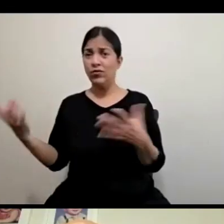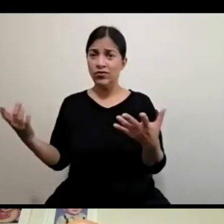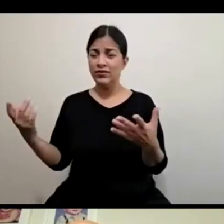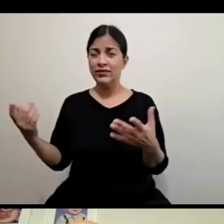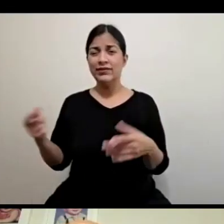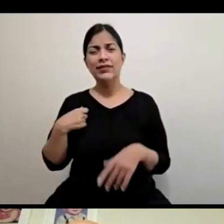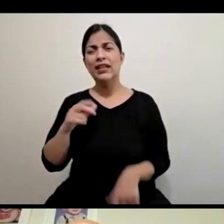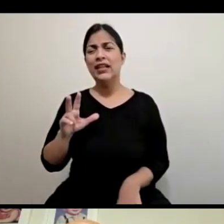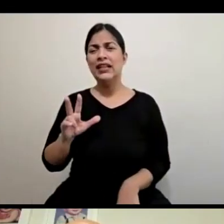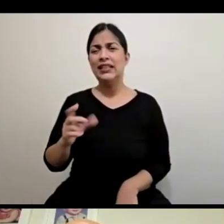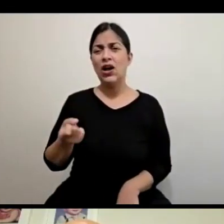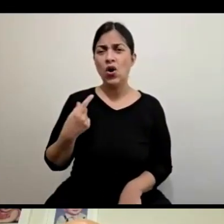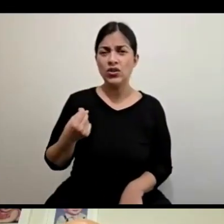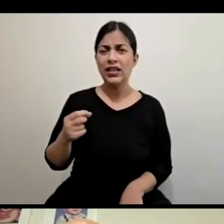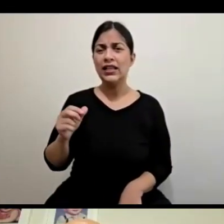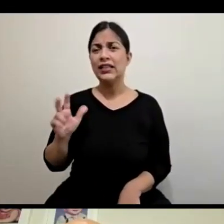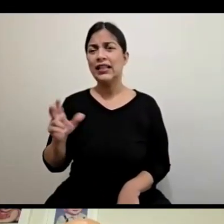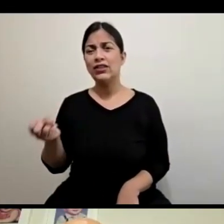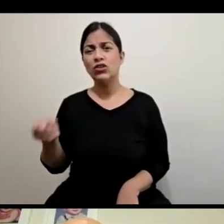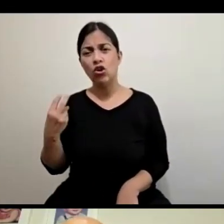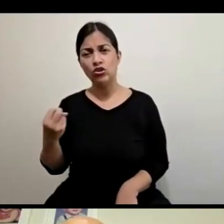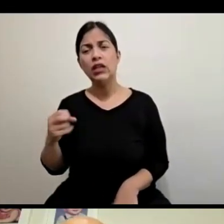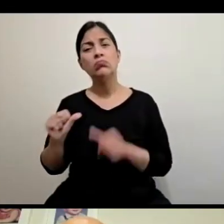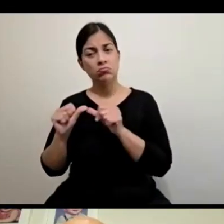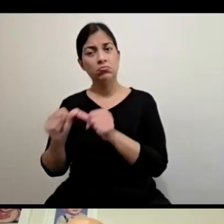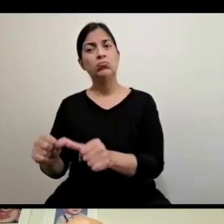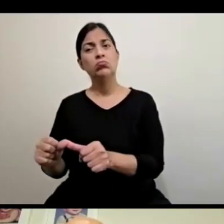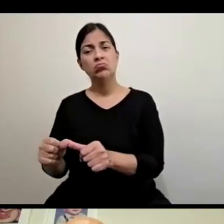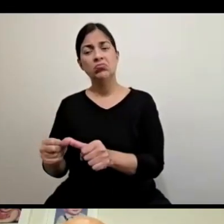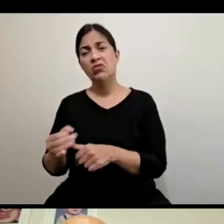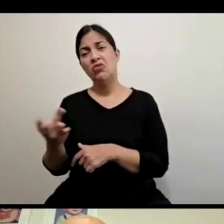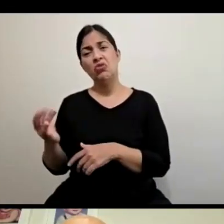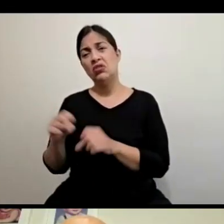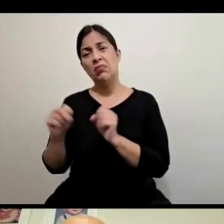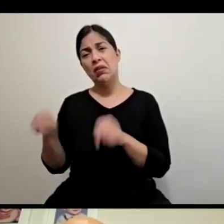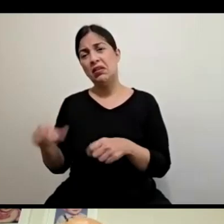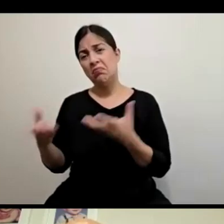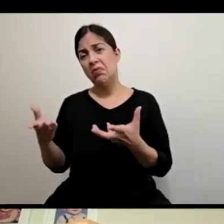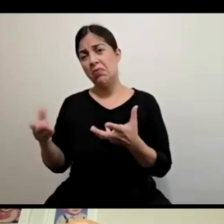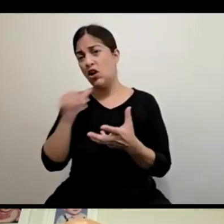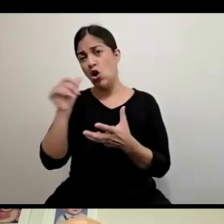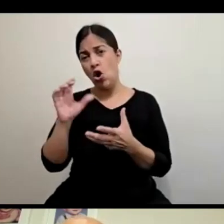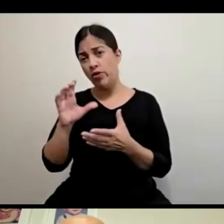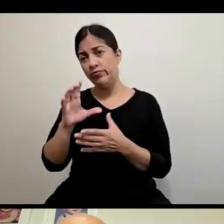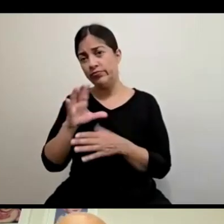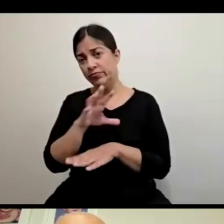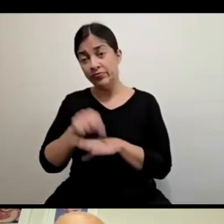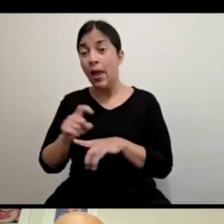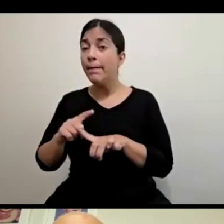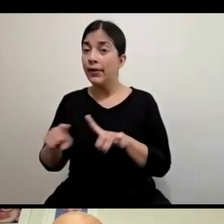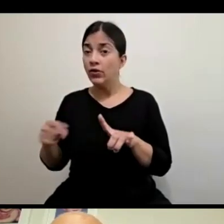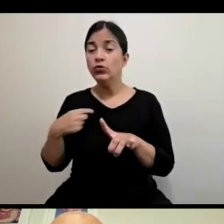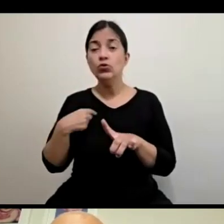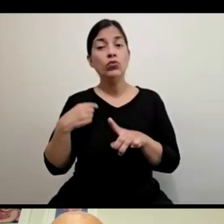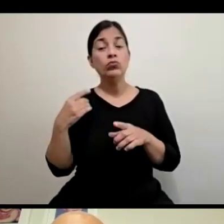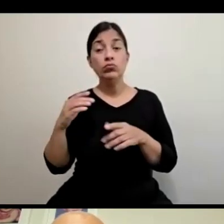3.11 y 3.12 se mantuvo, aunque quizás alguno que otro semestre estuvo sin darse, pero yo siempre, después que yo